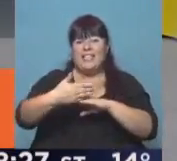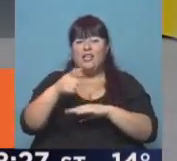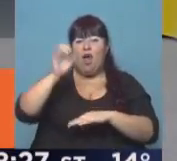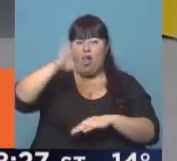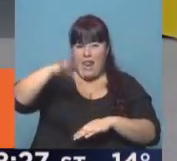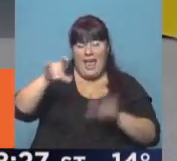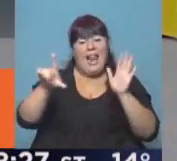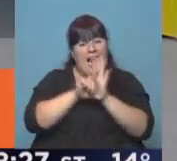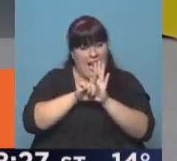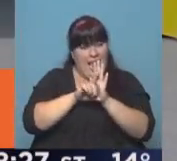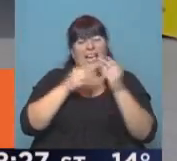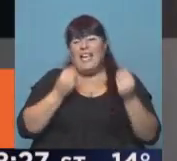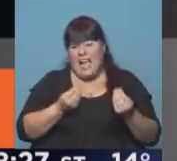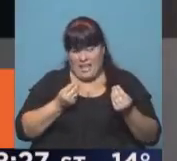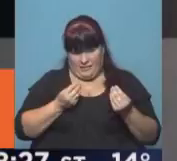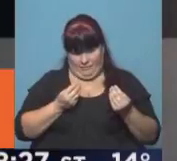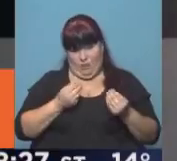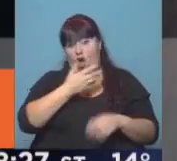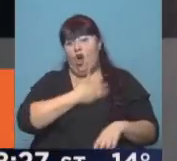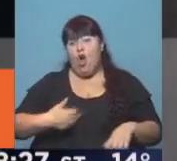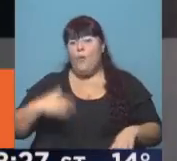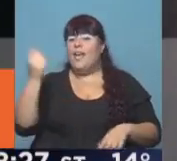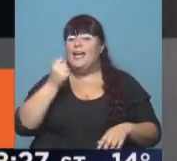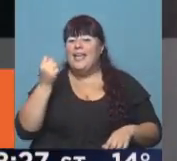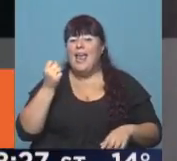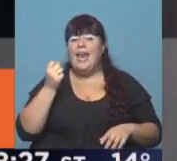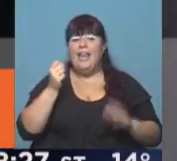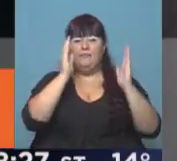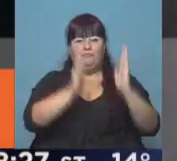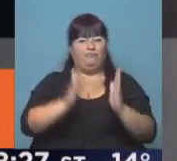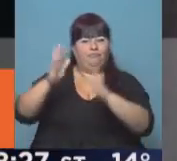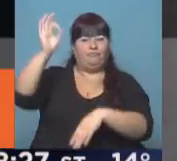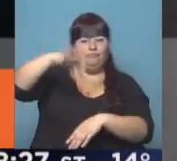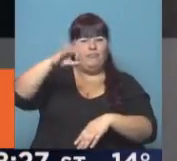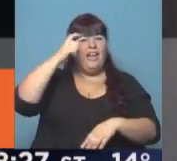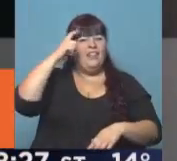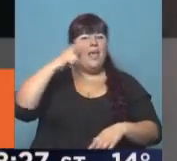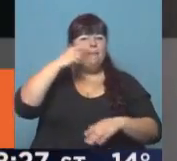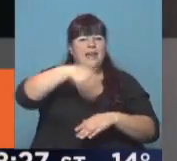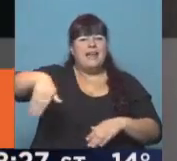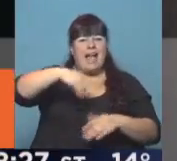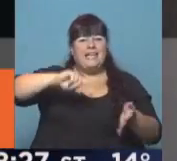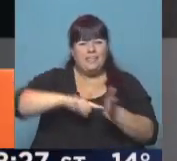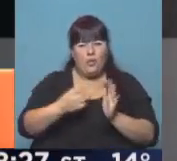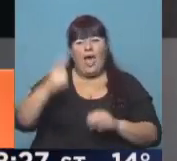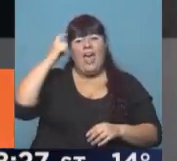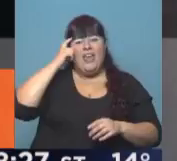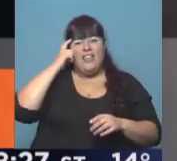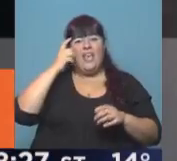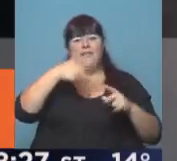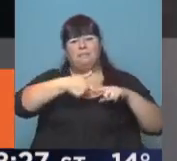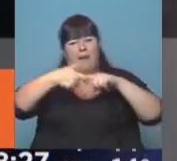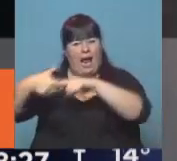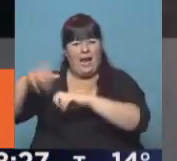que la ley de estacionamiento medido el gobierno pretendía instalar parquímetros en 10.000 cuadras de la ciudad y 10 plazas de